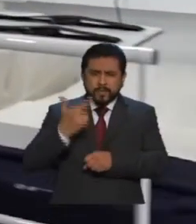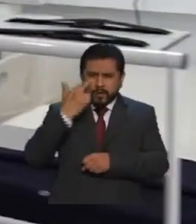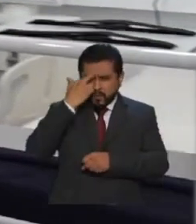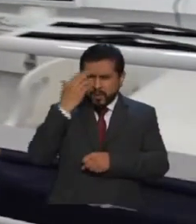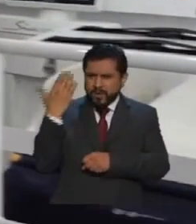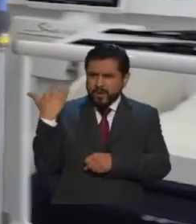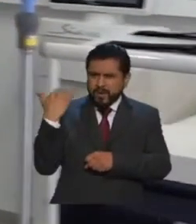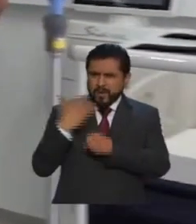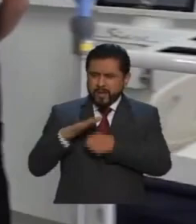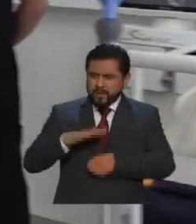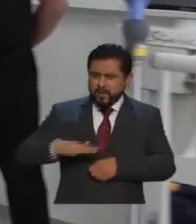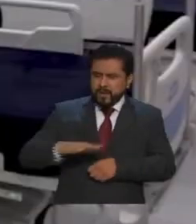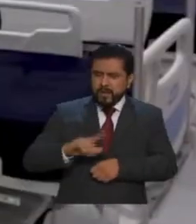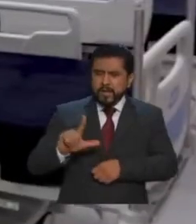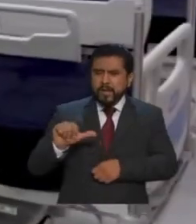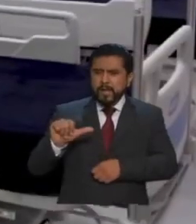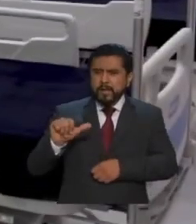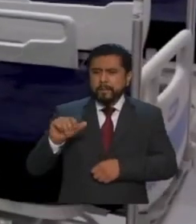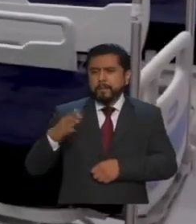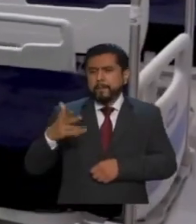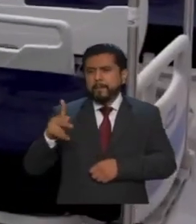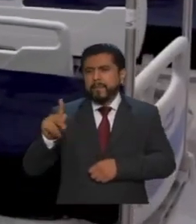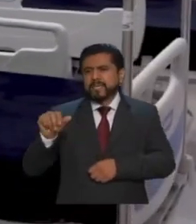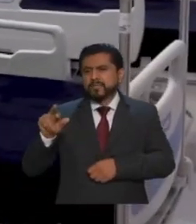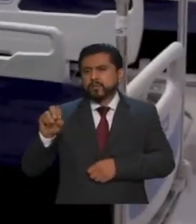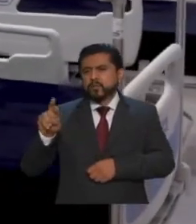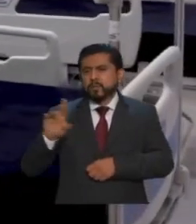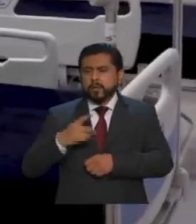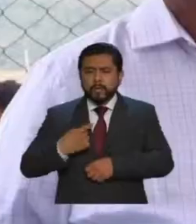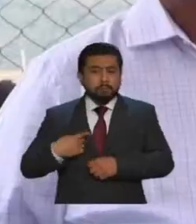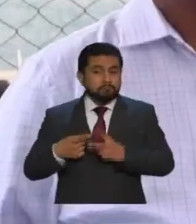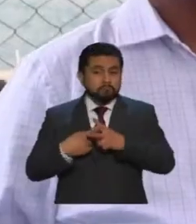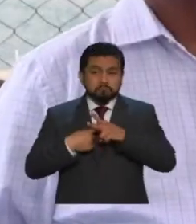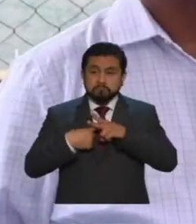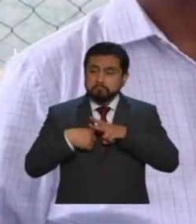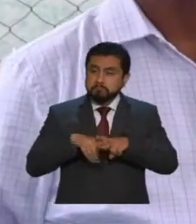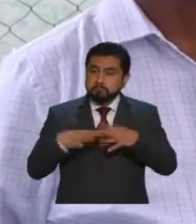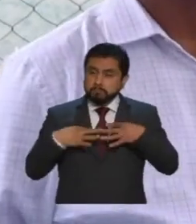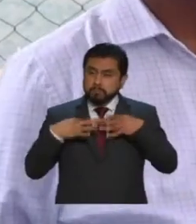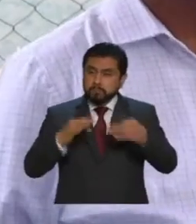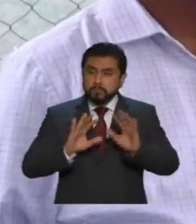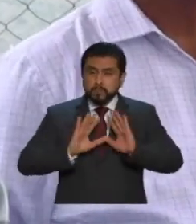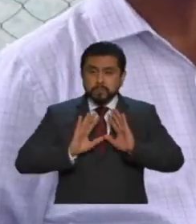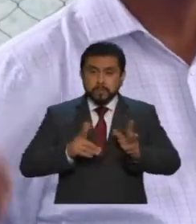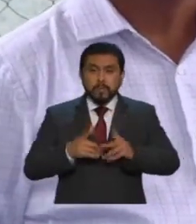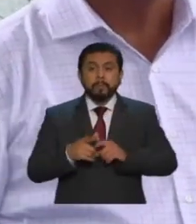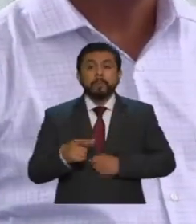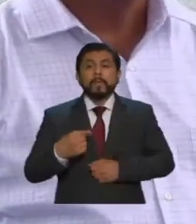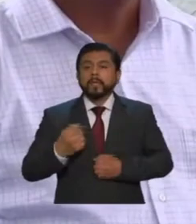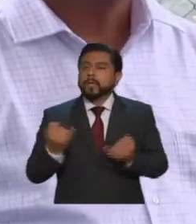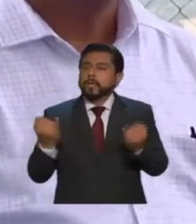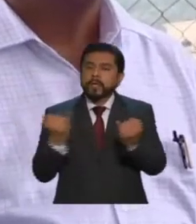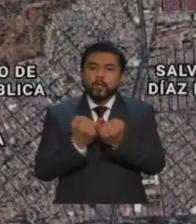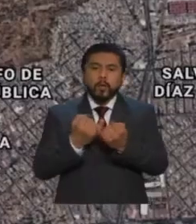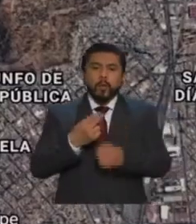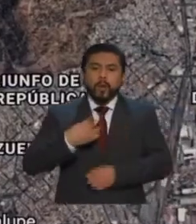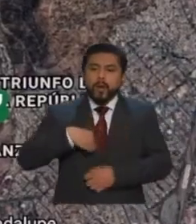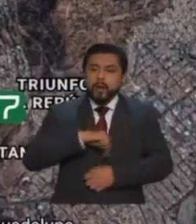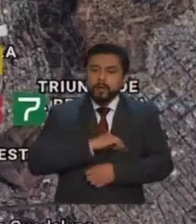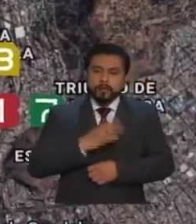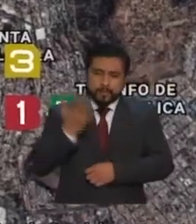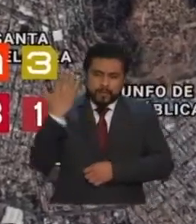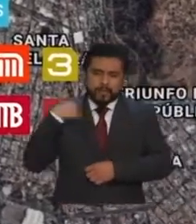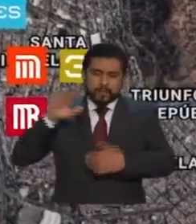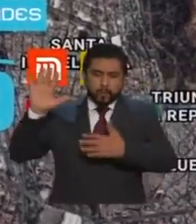aquí en La Pastora también lo vamos a echar a andar. Vamos a hacer también un cablebús, como prometí en